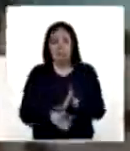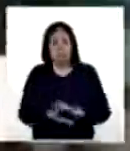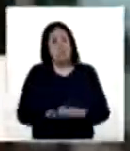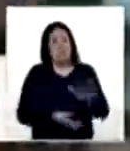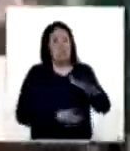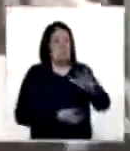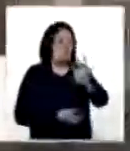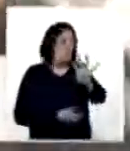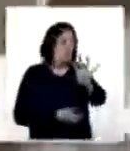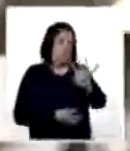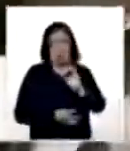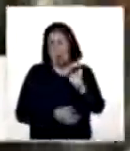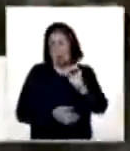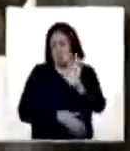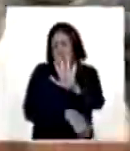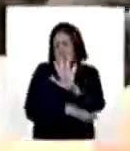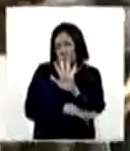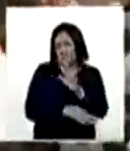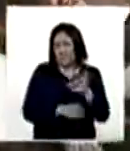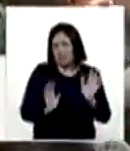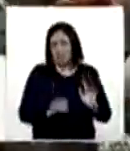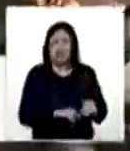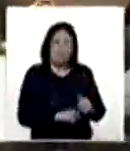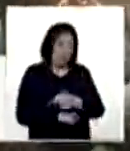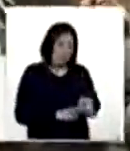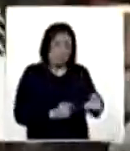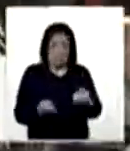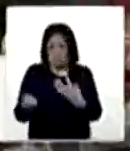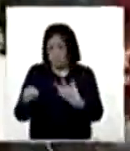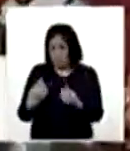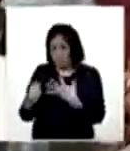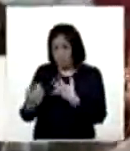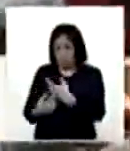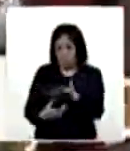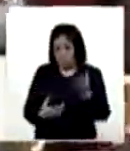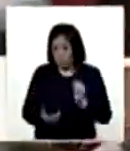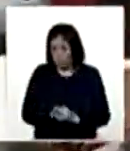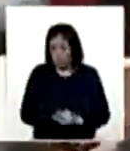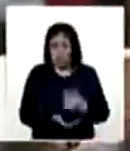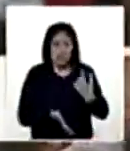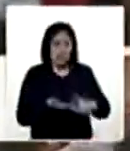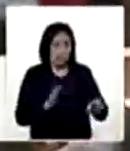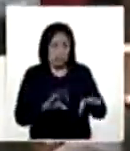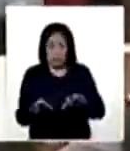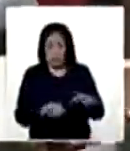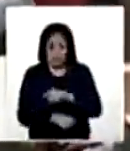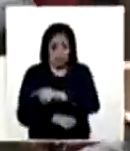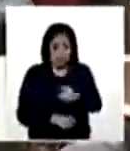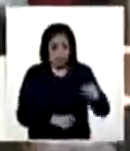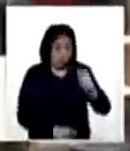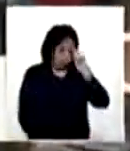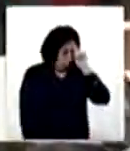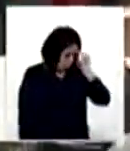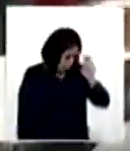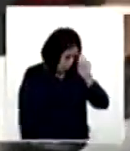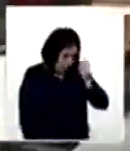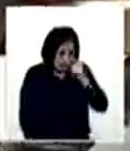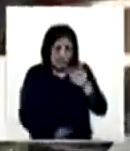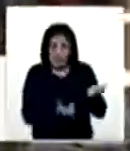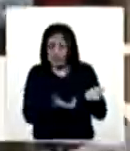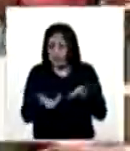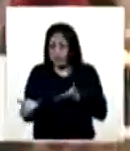las 4 o 5 de la tarde. 4 o 5 de la tarde. Usted me estaba contando que lo que tratan de hacer es rendirle homenaje trayendo